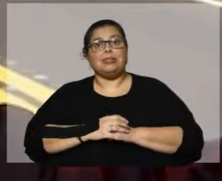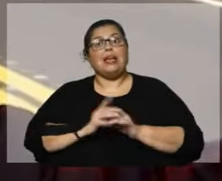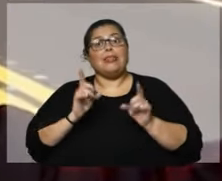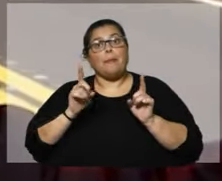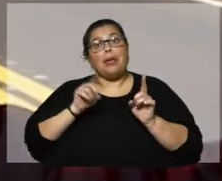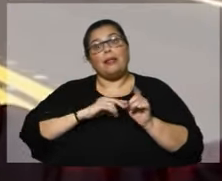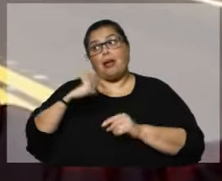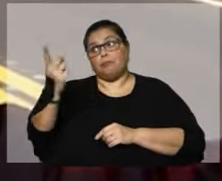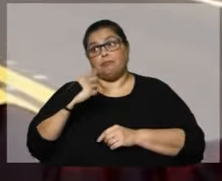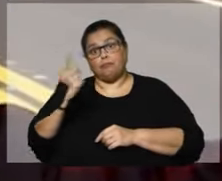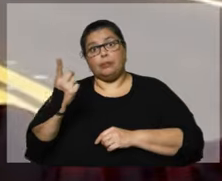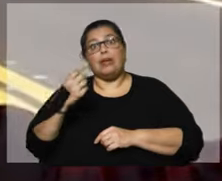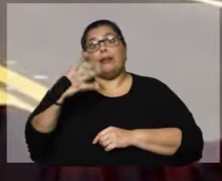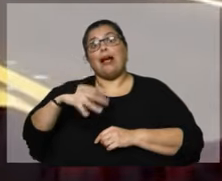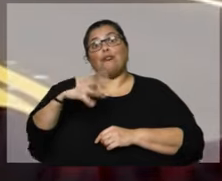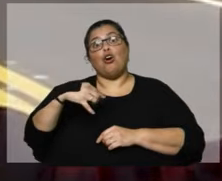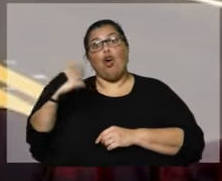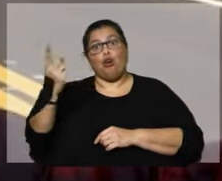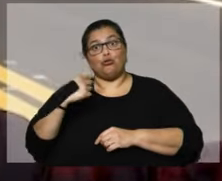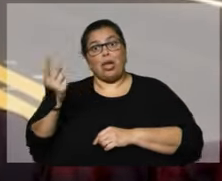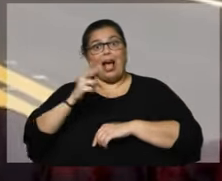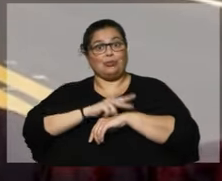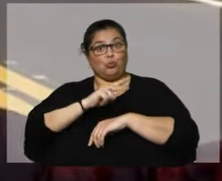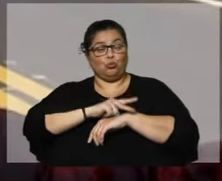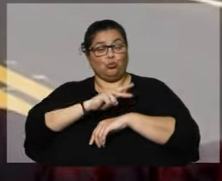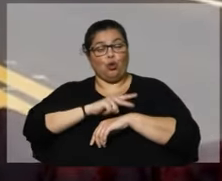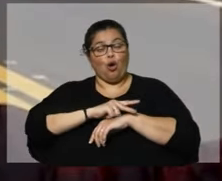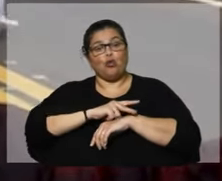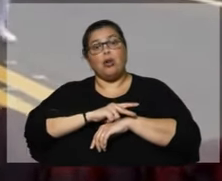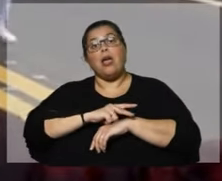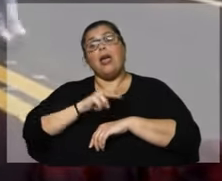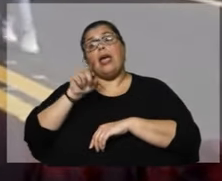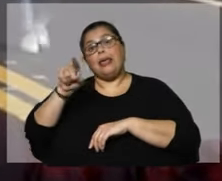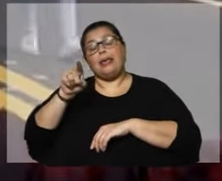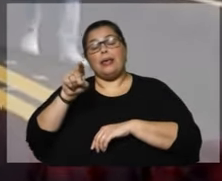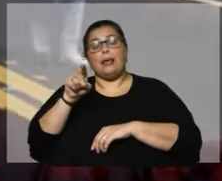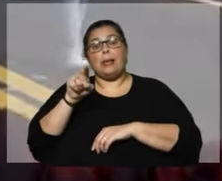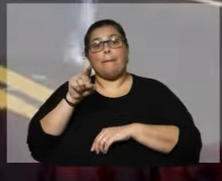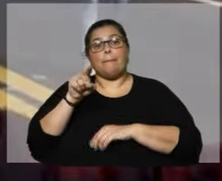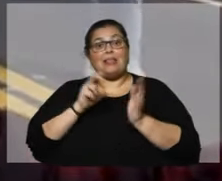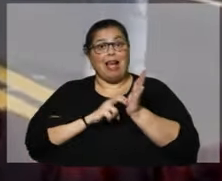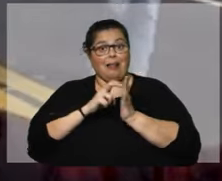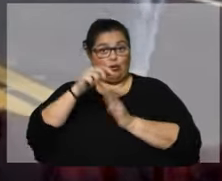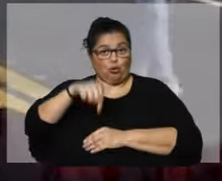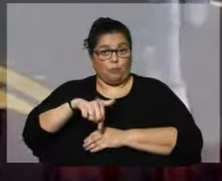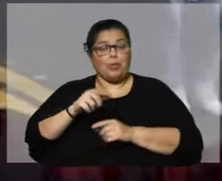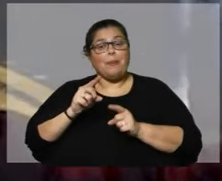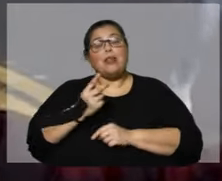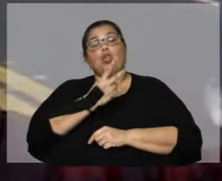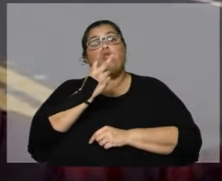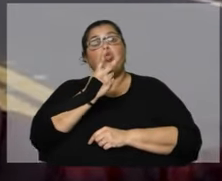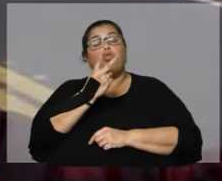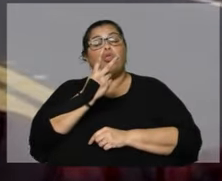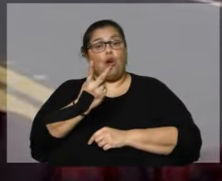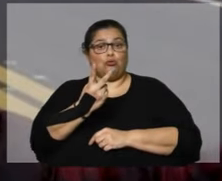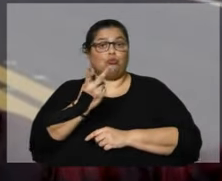14 frecuencias semanales entre Montevideo y Asunción en Paraguay, y en dos días de la semana, todos los días tiene una frecuencia de ida y